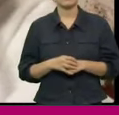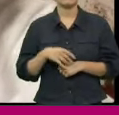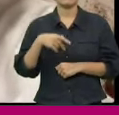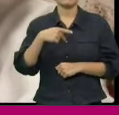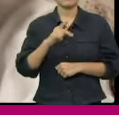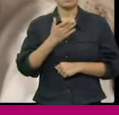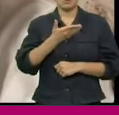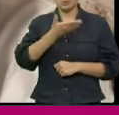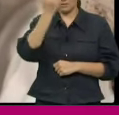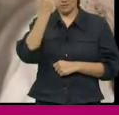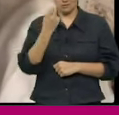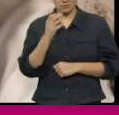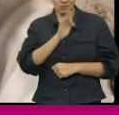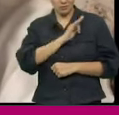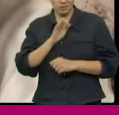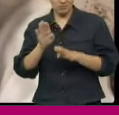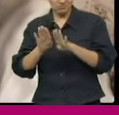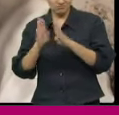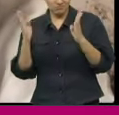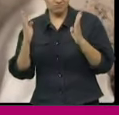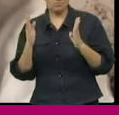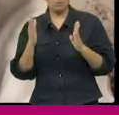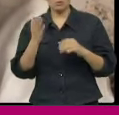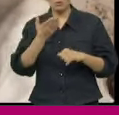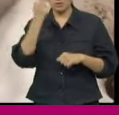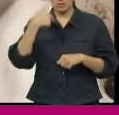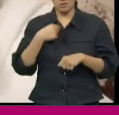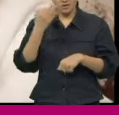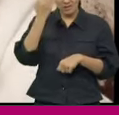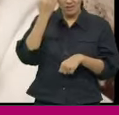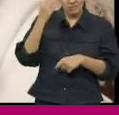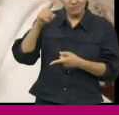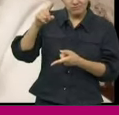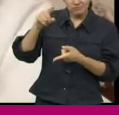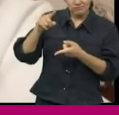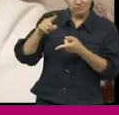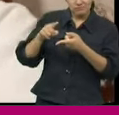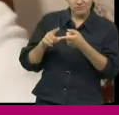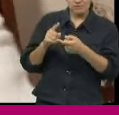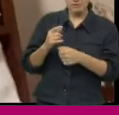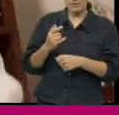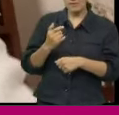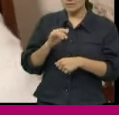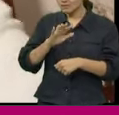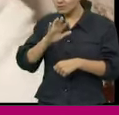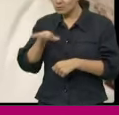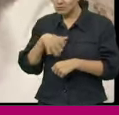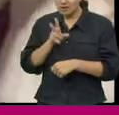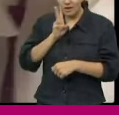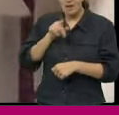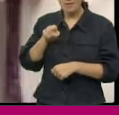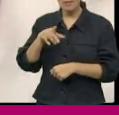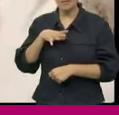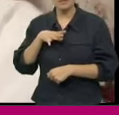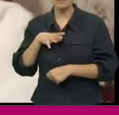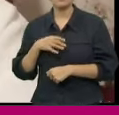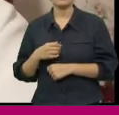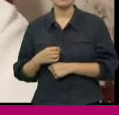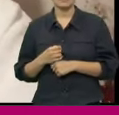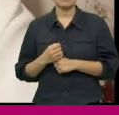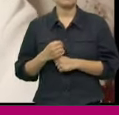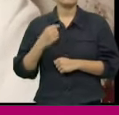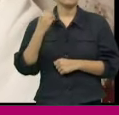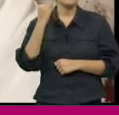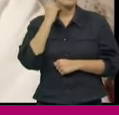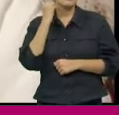efectivamente eso es posible. Voy a buscar el tiempo porque no sé dónde anda. Aquí está. No se me vaya a pasar. No soy abogado y